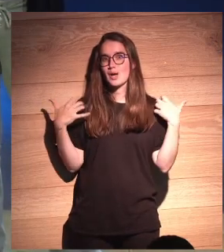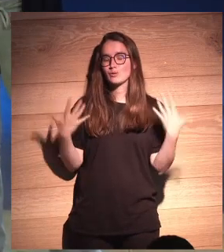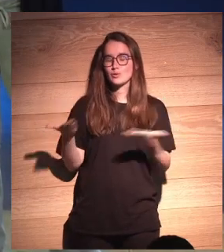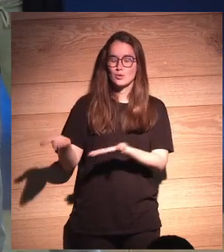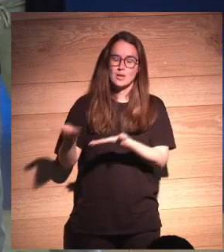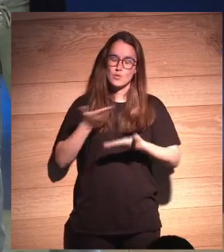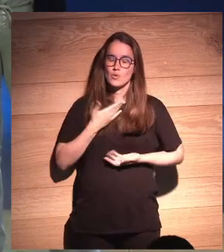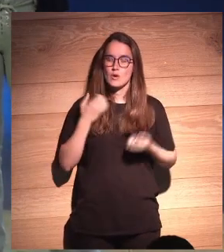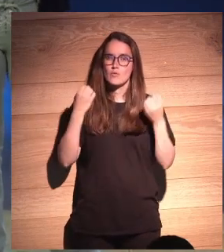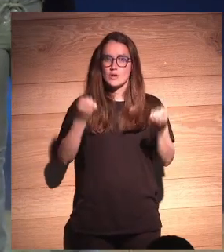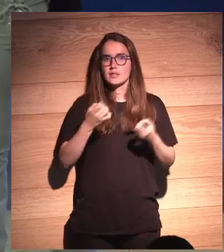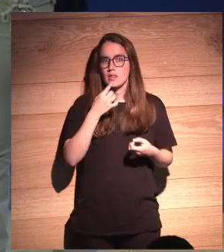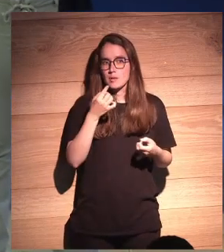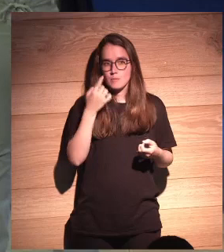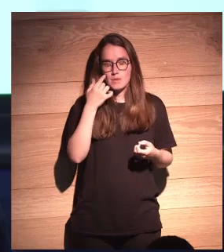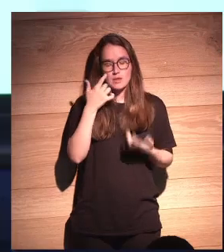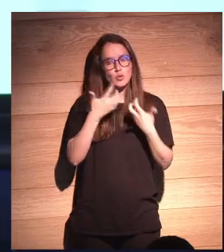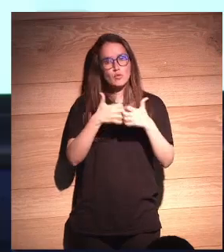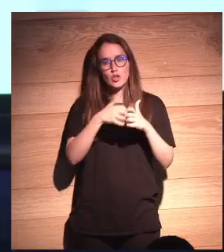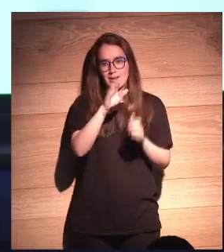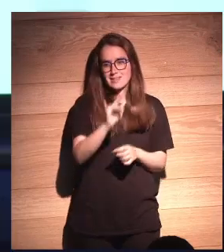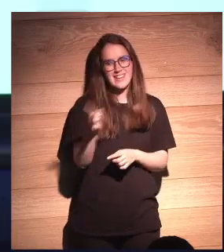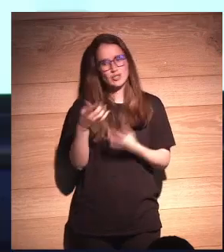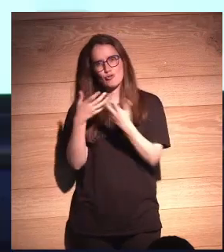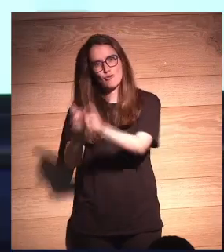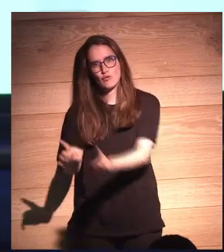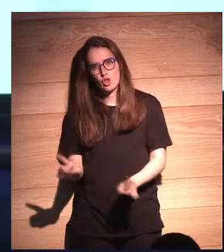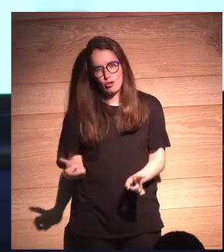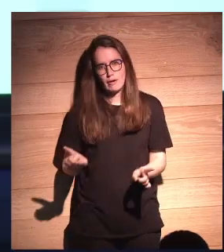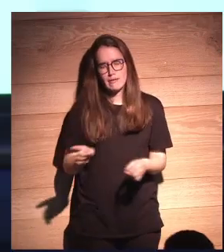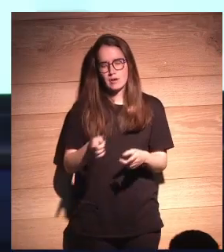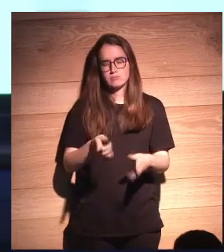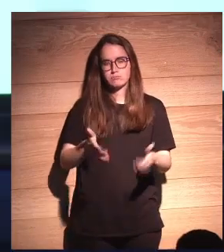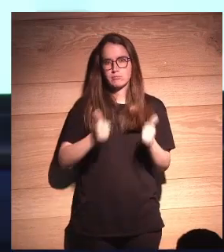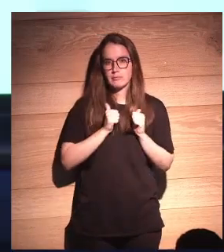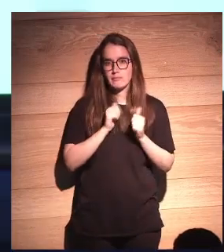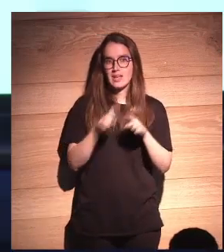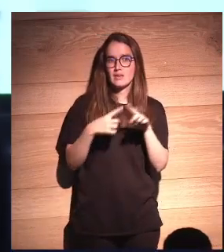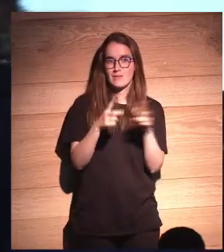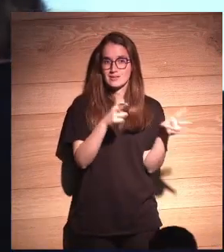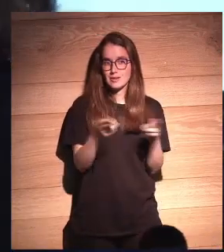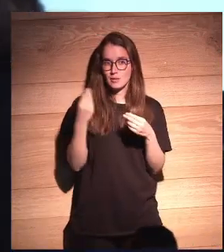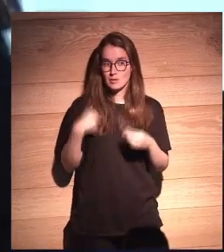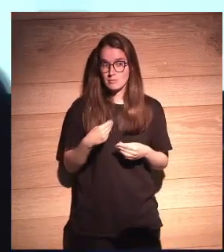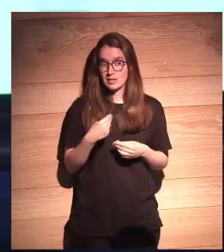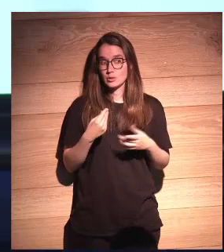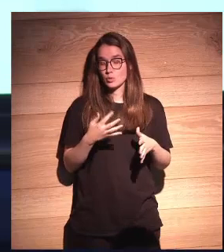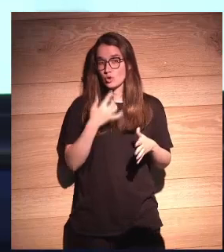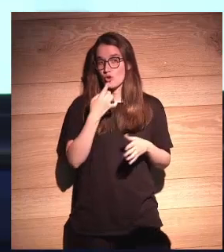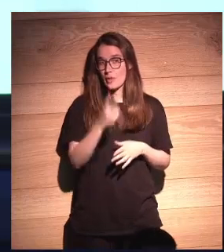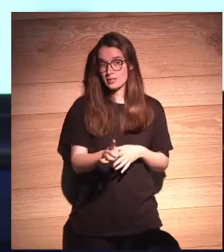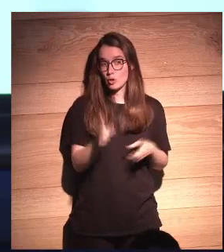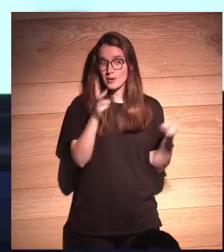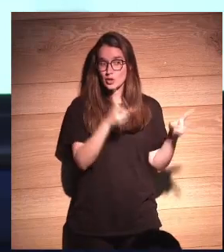nos ayudaron mucho a decir, mira, esto nos ha funcionado, esto no. Además, esta serie, que de hecho no lo he dicho, pero es